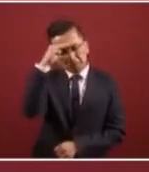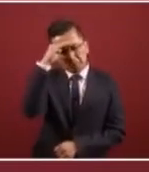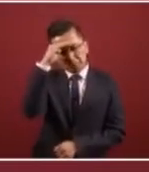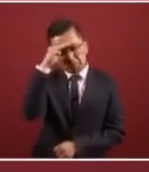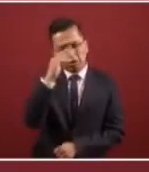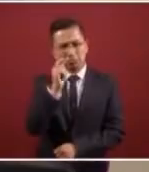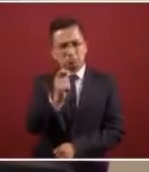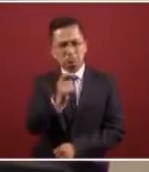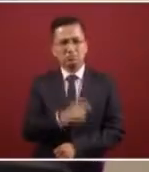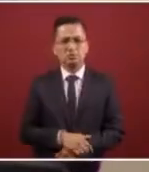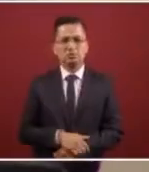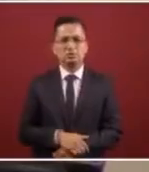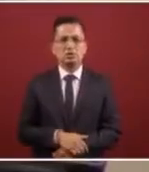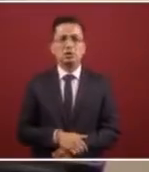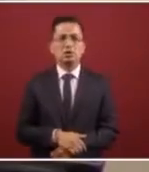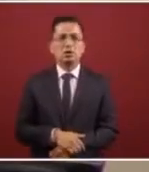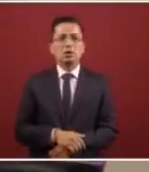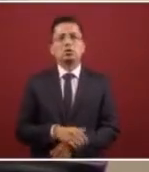iba a ser